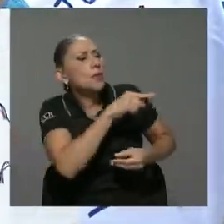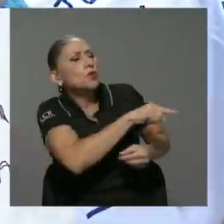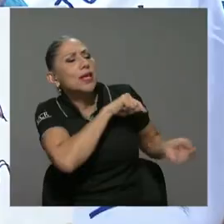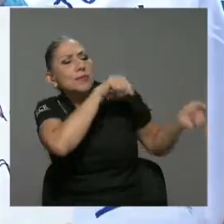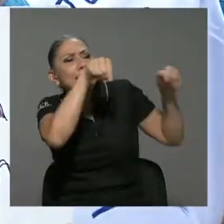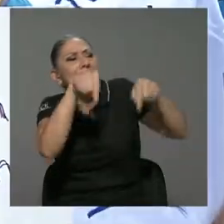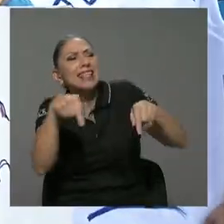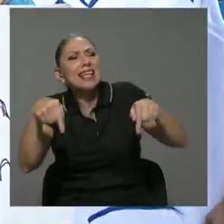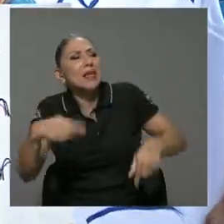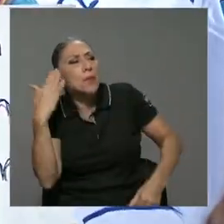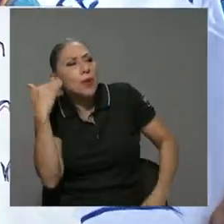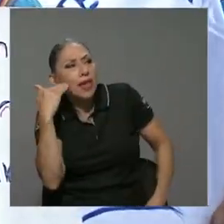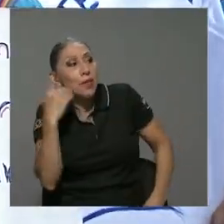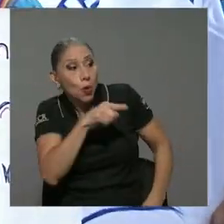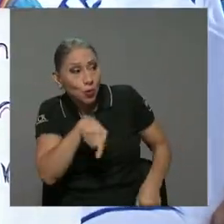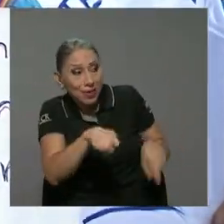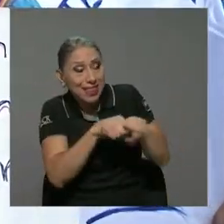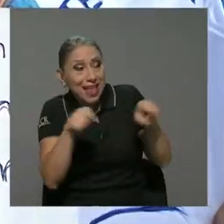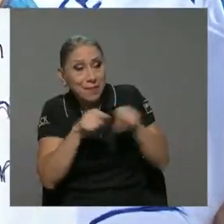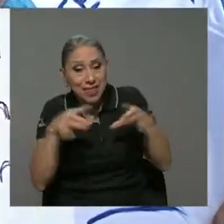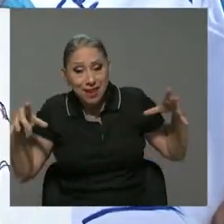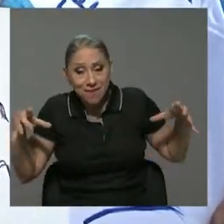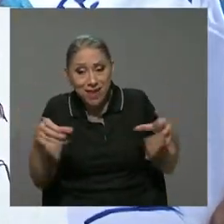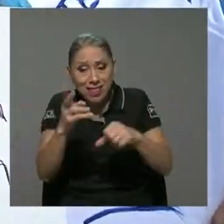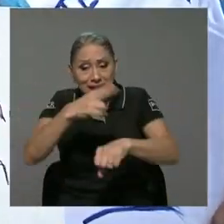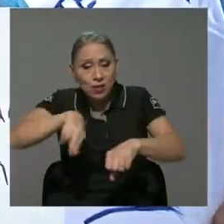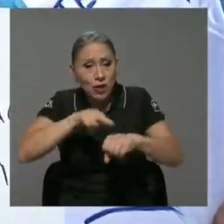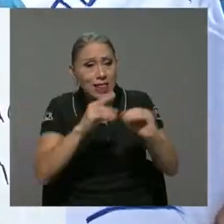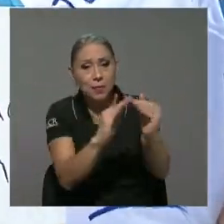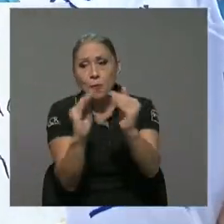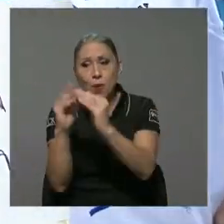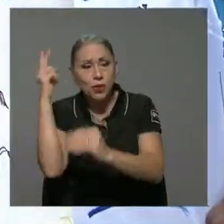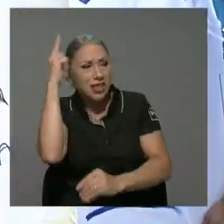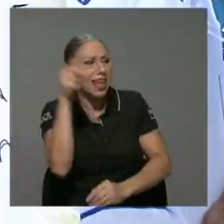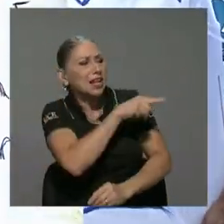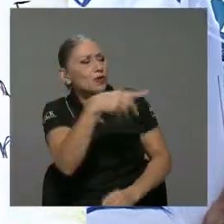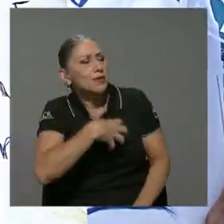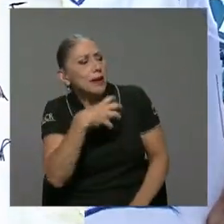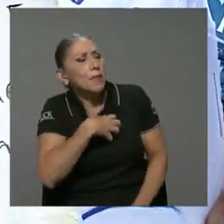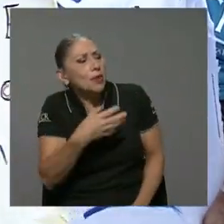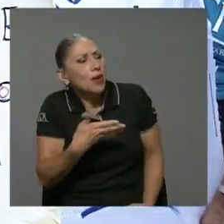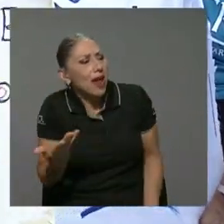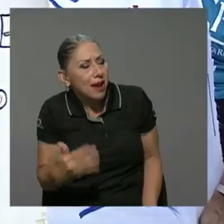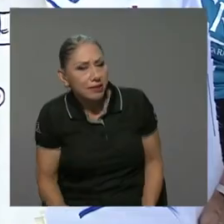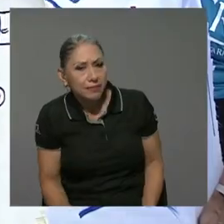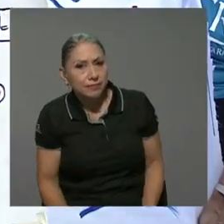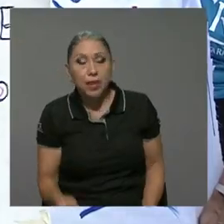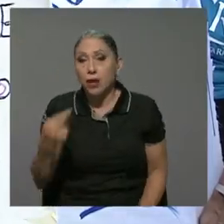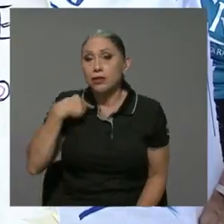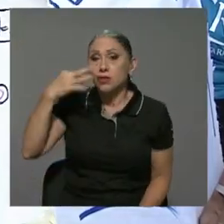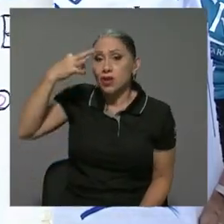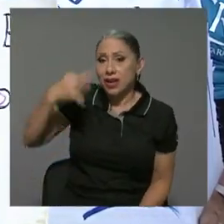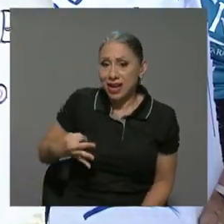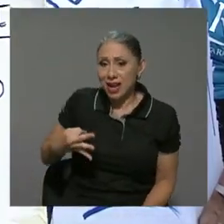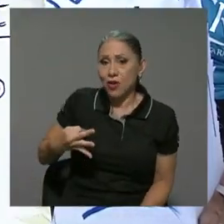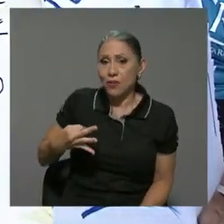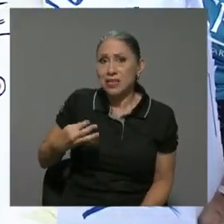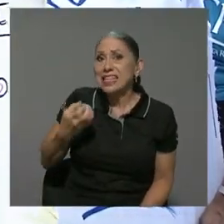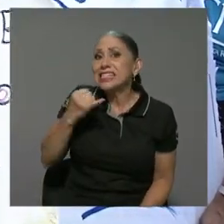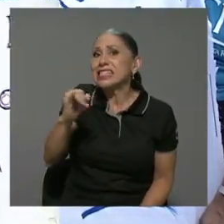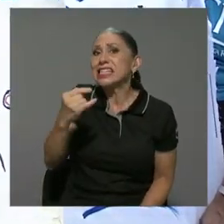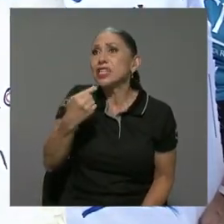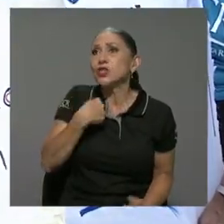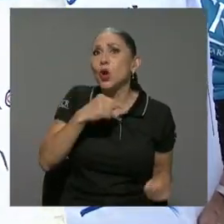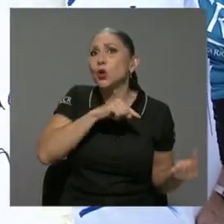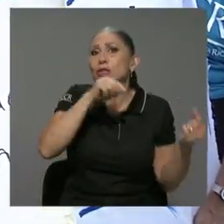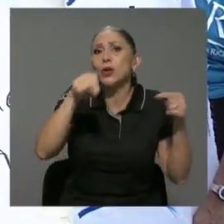como movimiento. Sos también del Frente Nacional de Pueblos Indígenas. ¿Qué están reclamando? Bueno, yo creo que ni para no estar aquí habría que estar